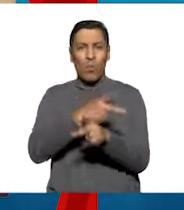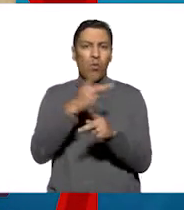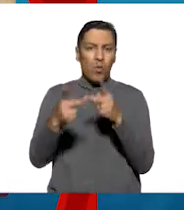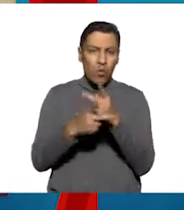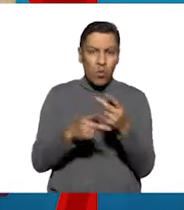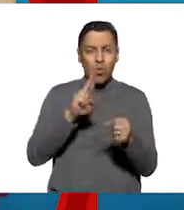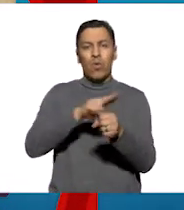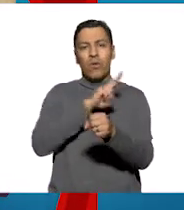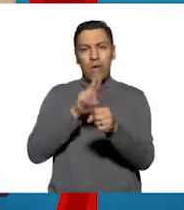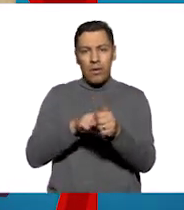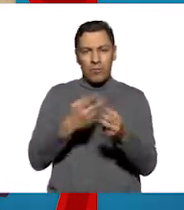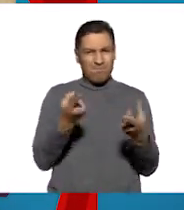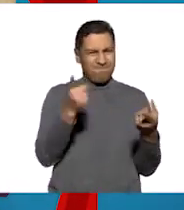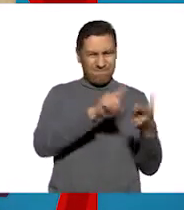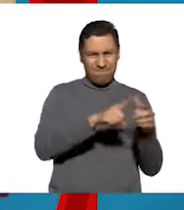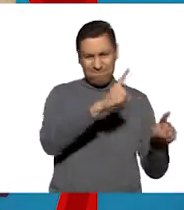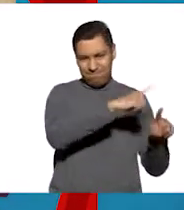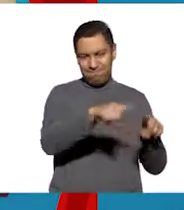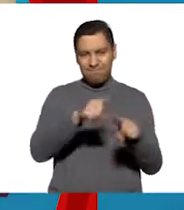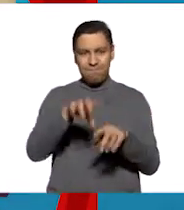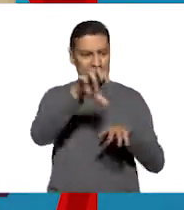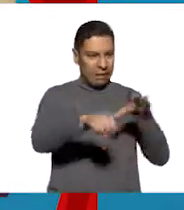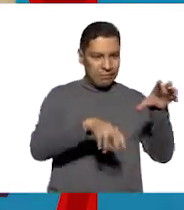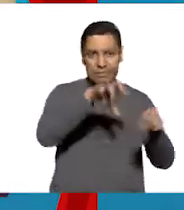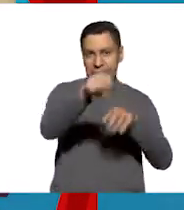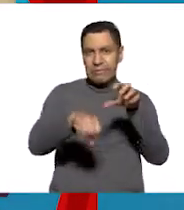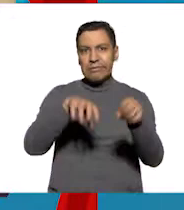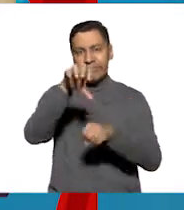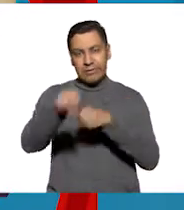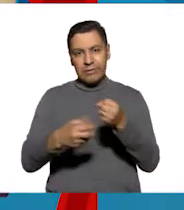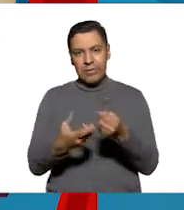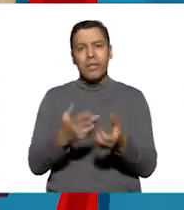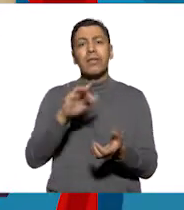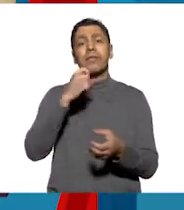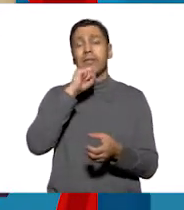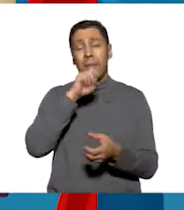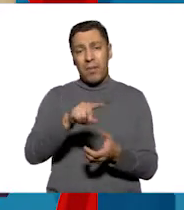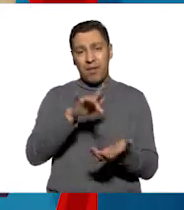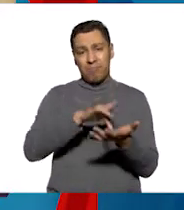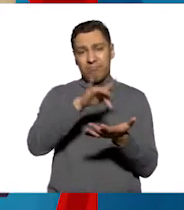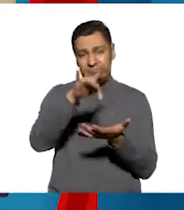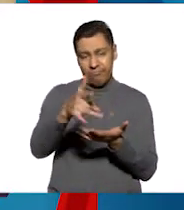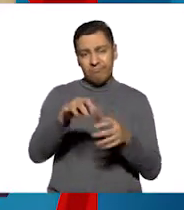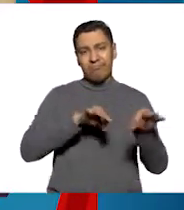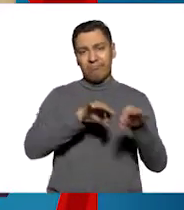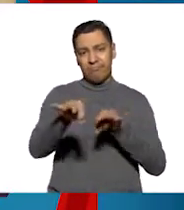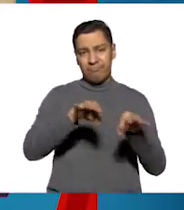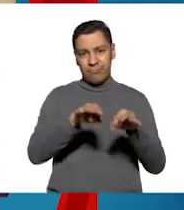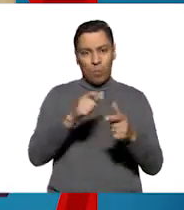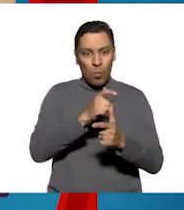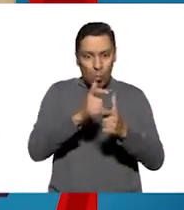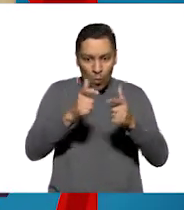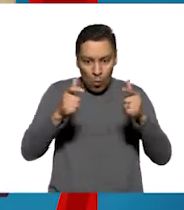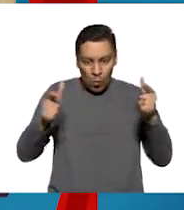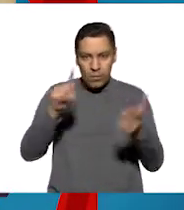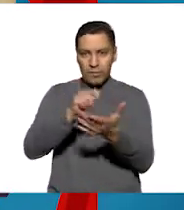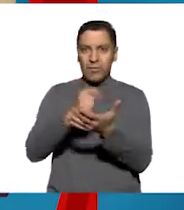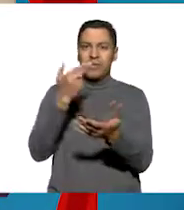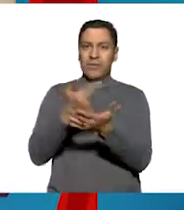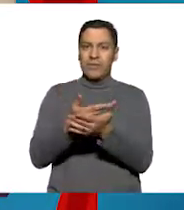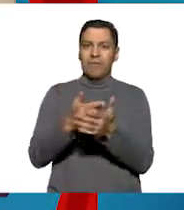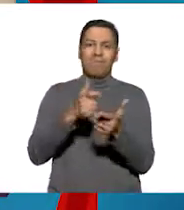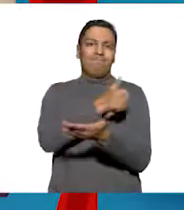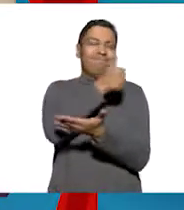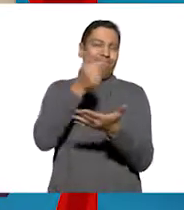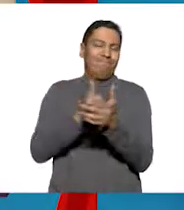a la fuerza de trabajo. Gracias a esto, México Tenochtitlan se convirtió en una gran ciudad. ¿Cuál era la importancia